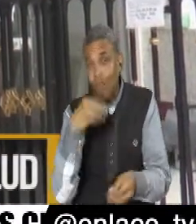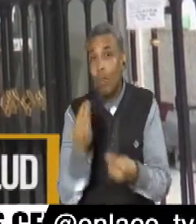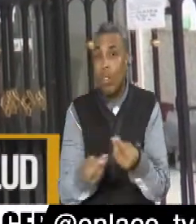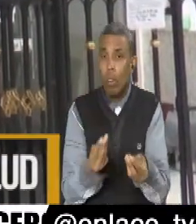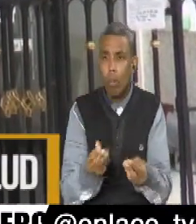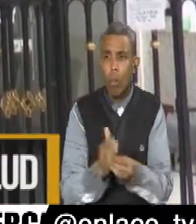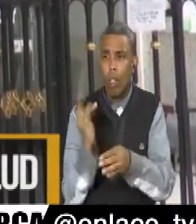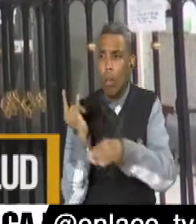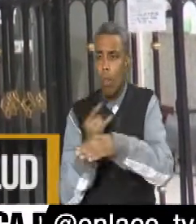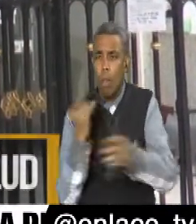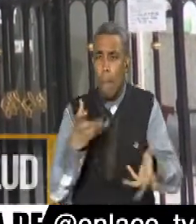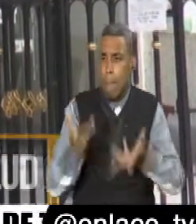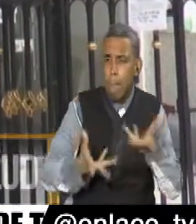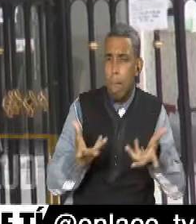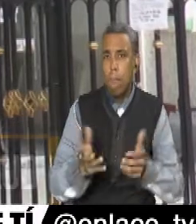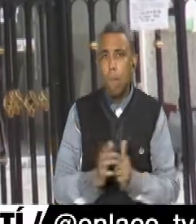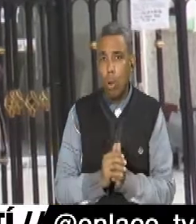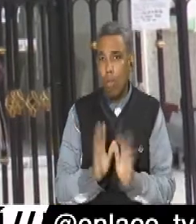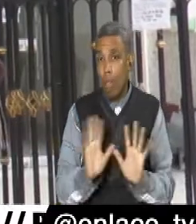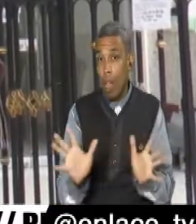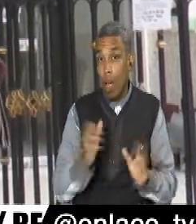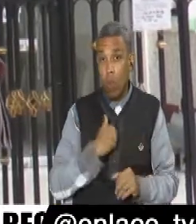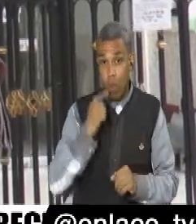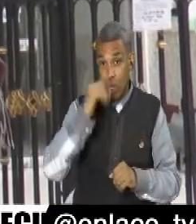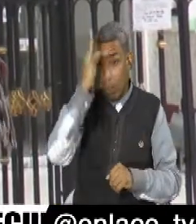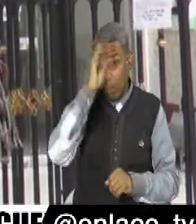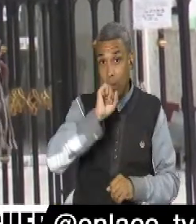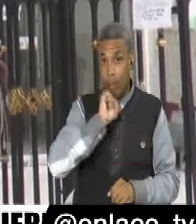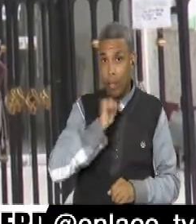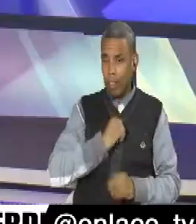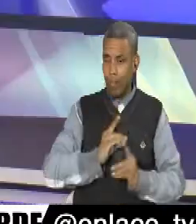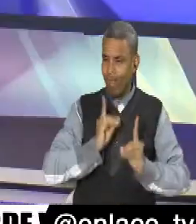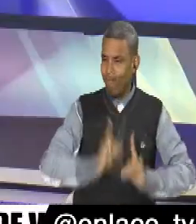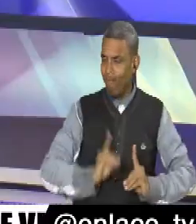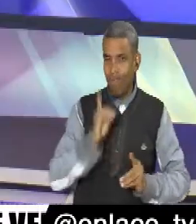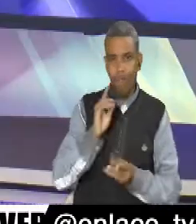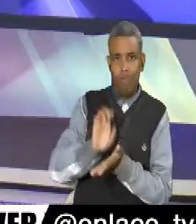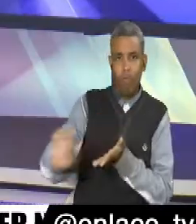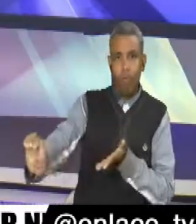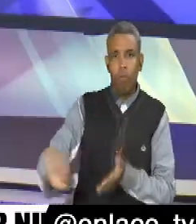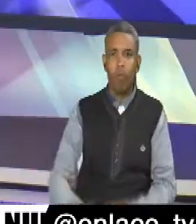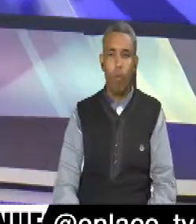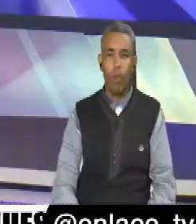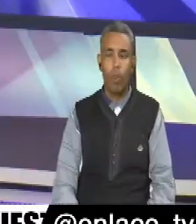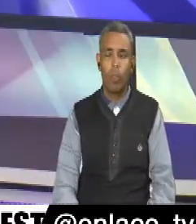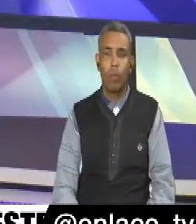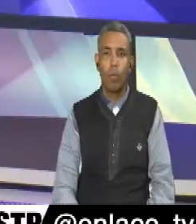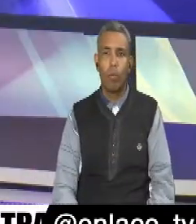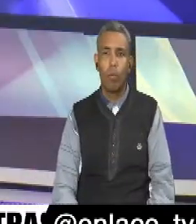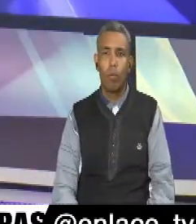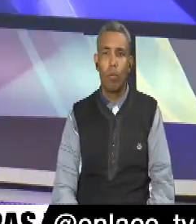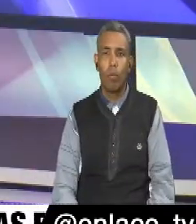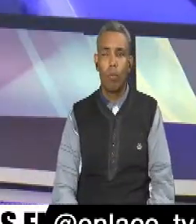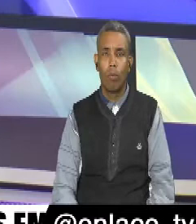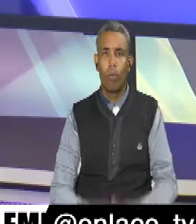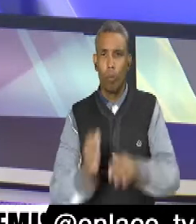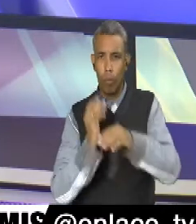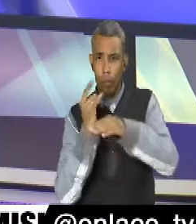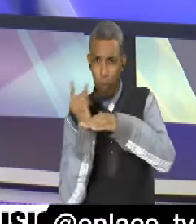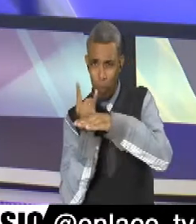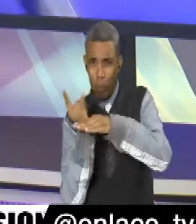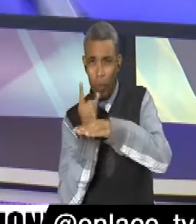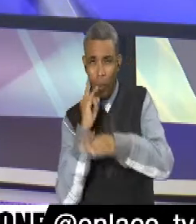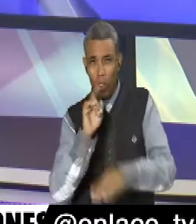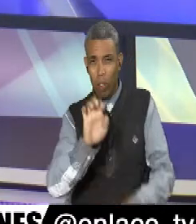Dios luego de la drástica decisión tomada por las directivas del regional. Y precisamente ante la suspensión de servicios de EMDI Salud